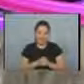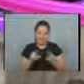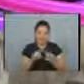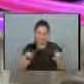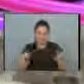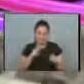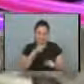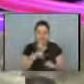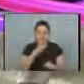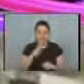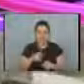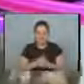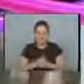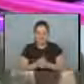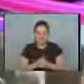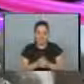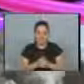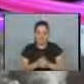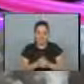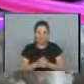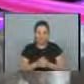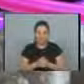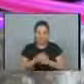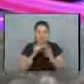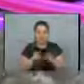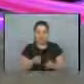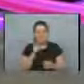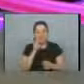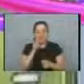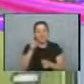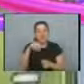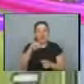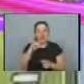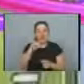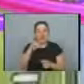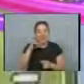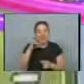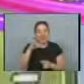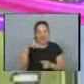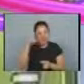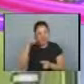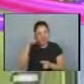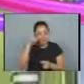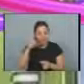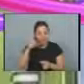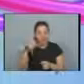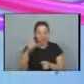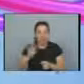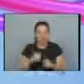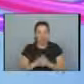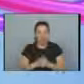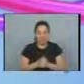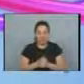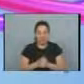está larga. Dios mío. Analisa Melano. Un beso muy grande para ti, Analí. Gladys de Carrasco, agradezco si pasan este reclamo en la zona